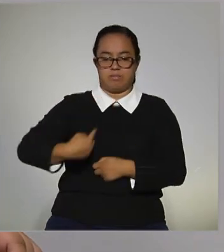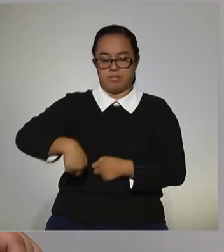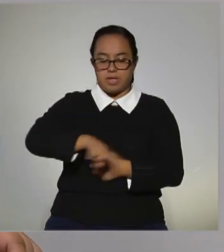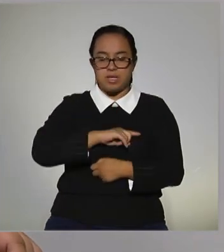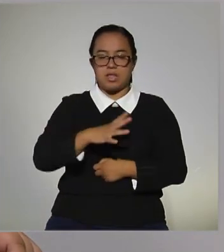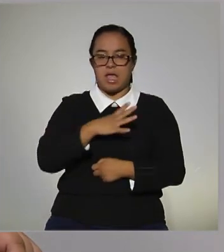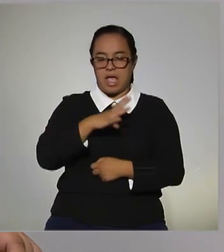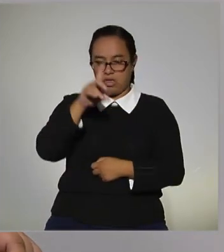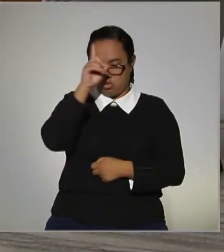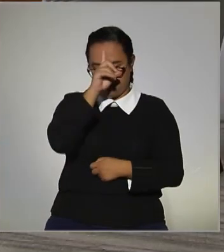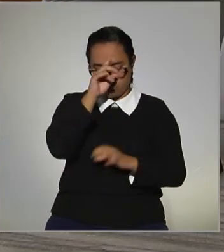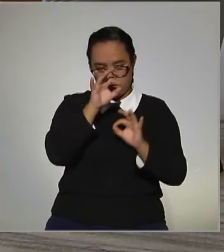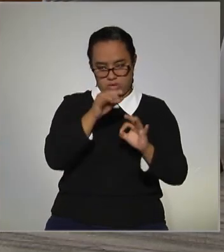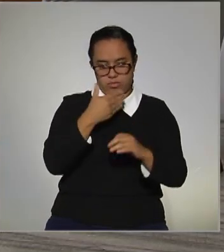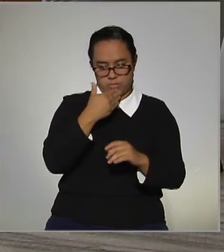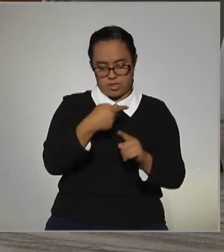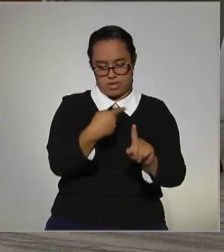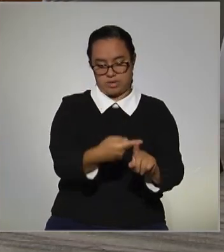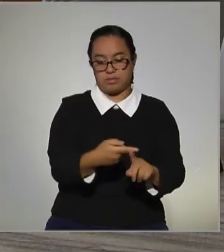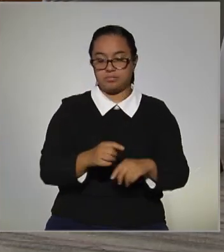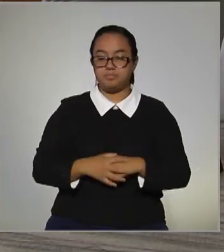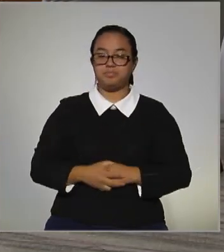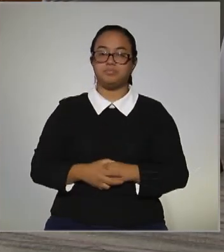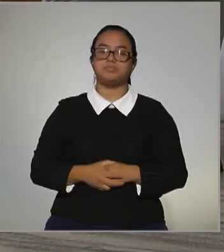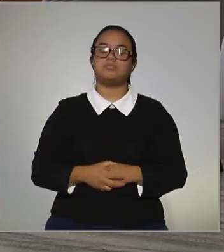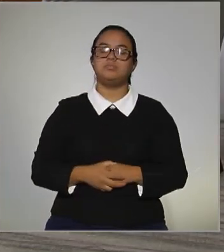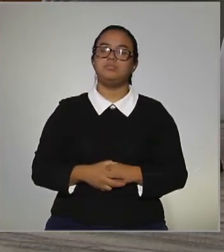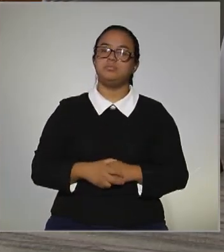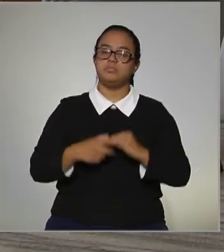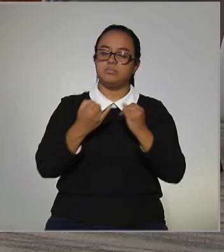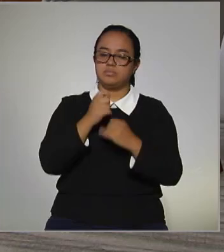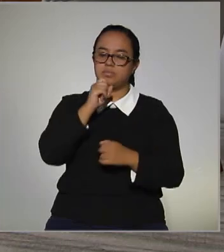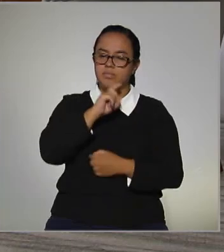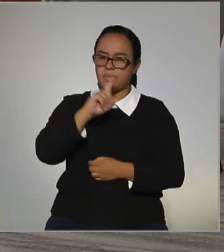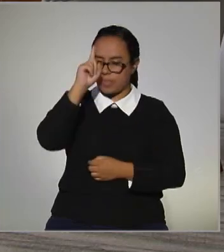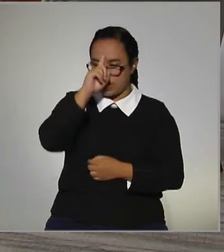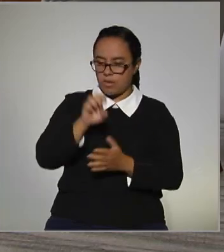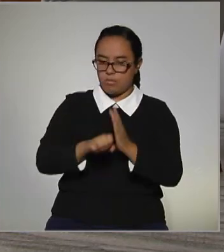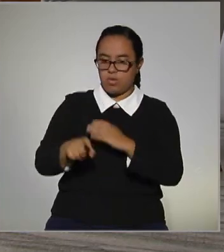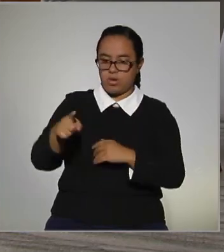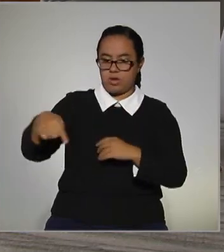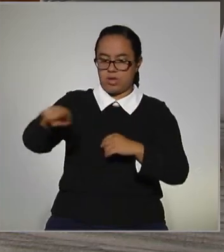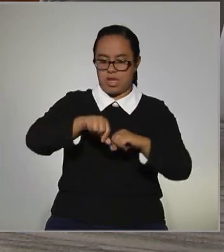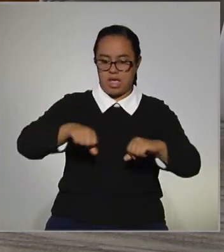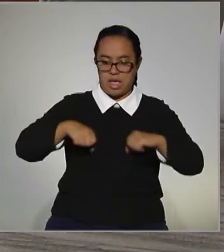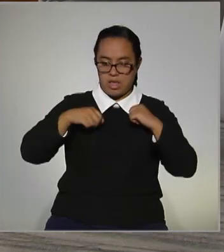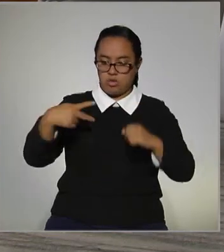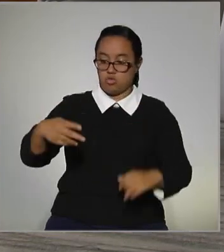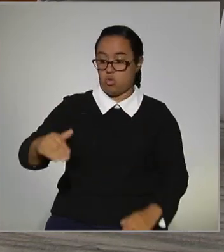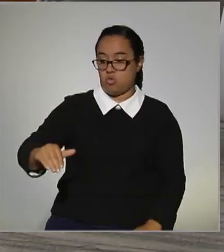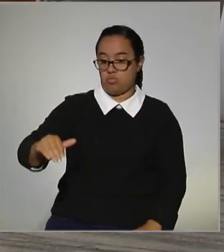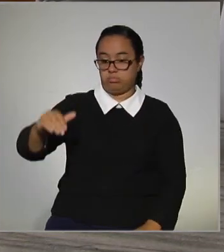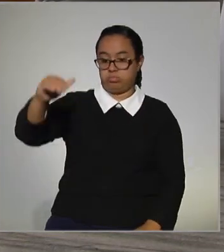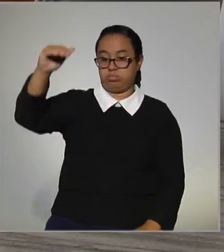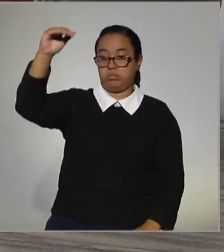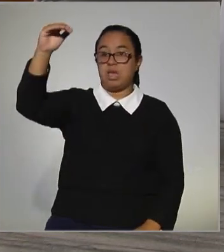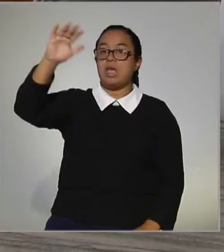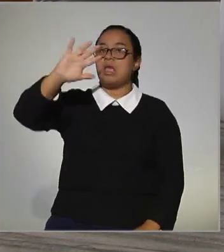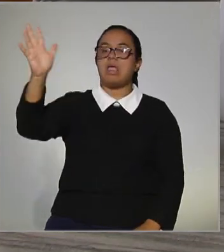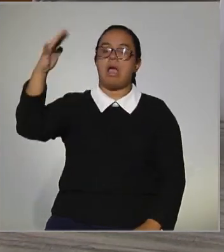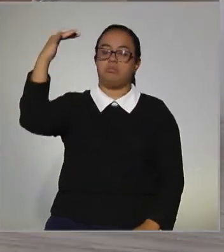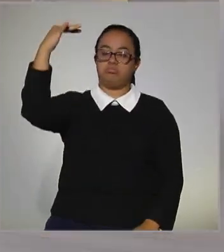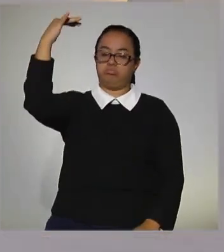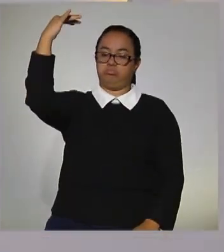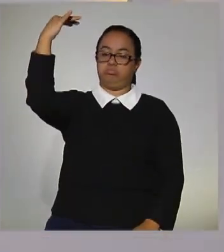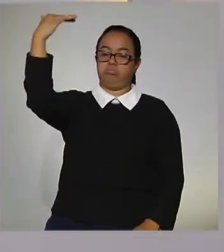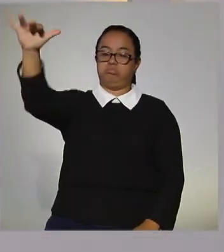buena guía. Azu, ¿tienes Y justo, tema? ¿qué les podemos decir a estos adolescentes que crecieron y ahora ya son personas